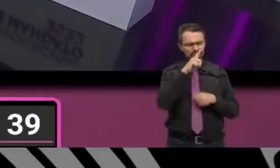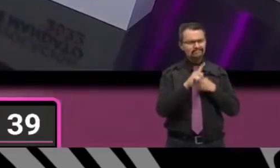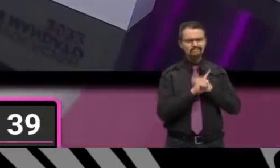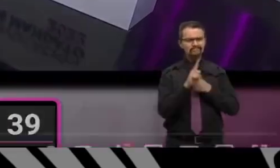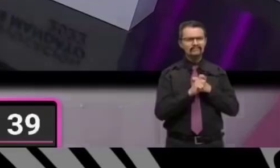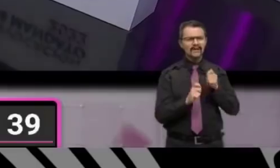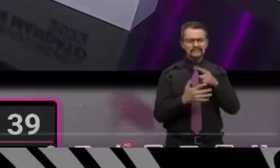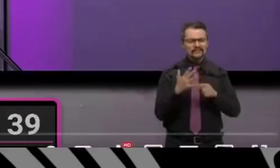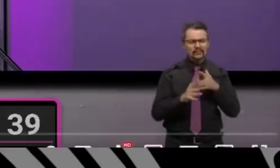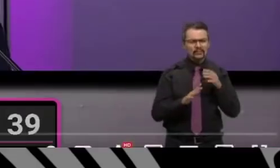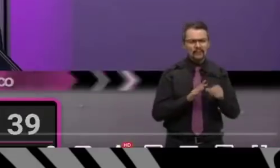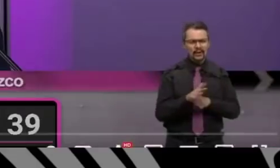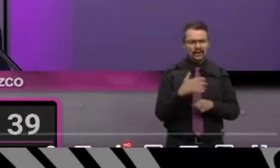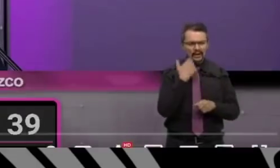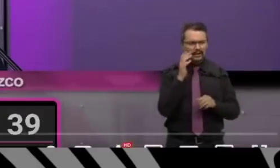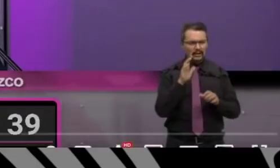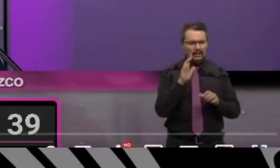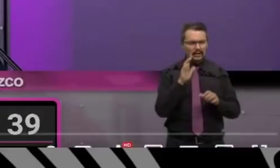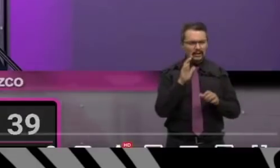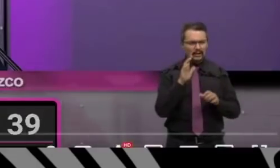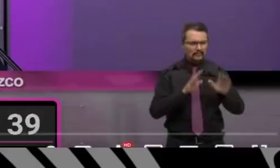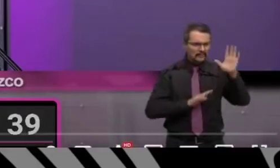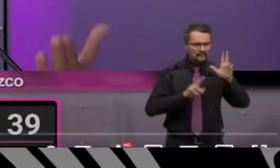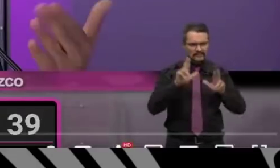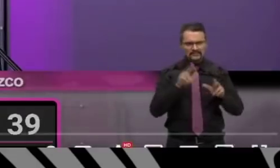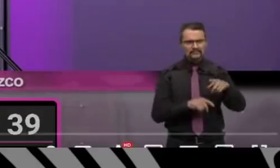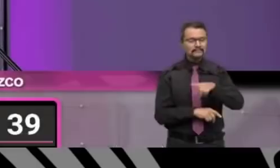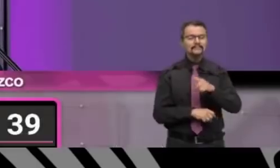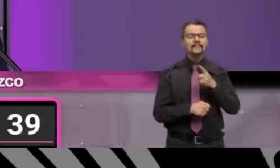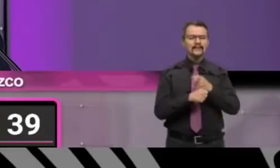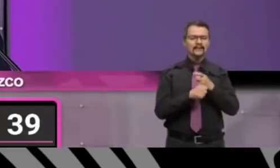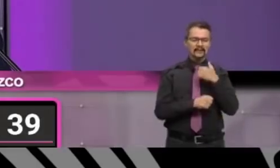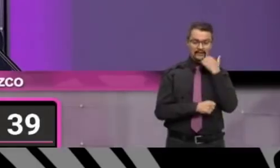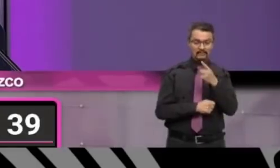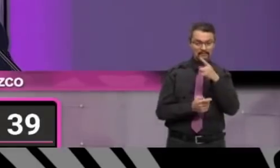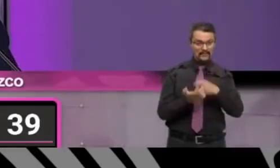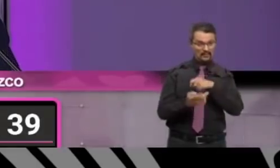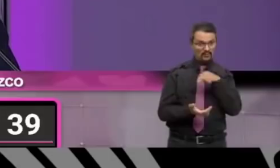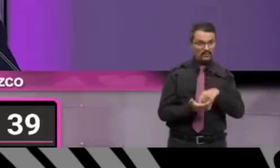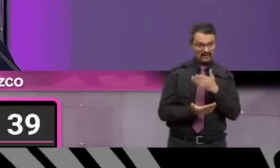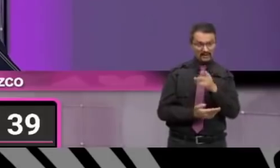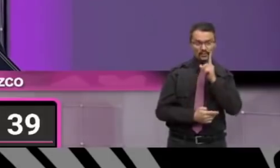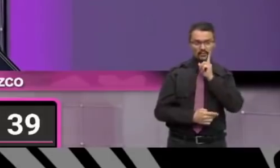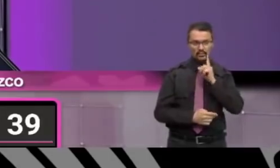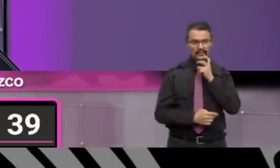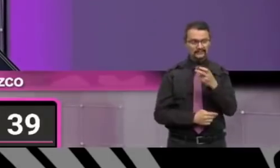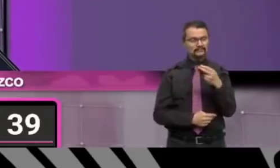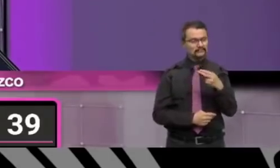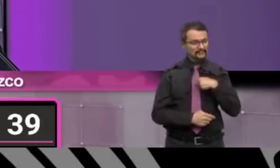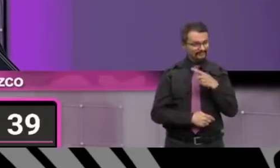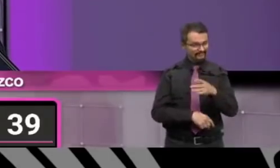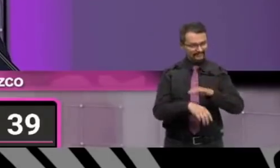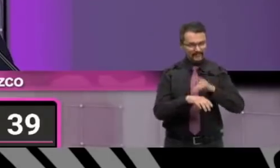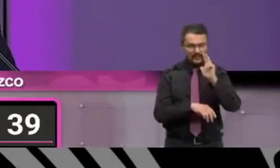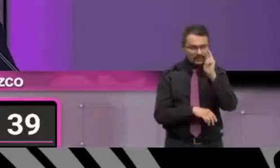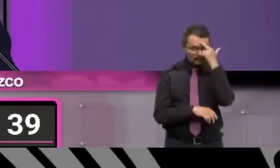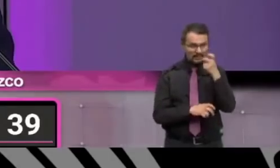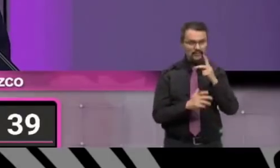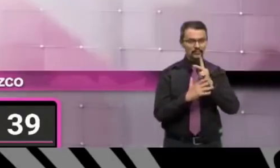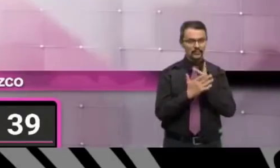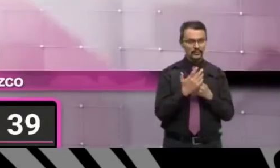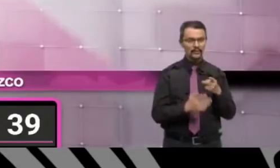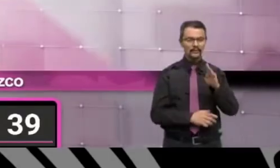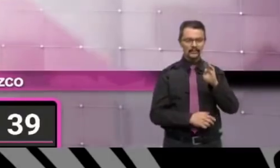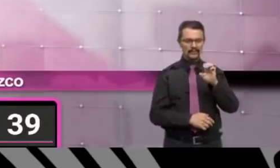lugar, quiero recordarle aquí a la compañera Nancy, que los programas sociales estuvieron funcionando y han